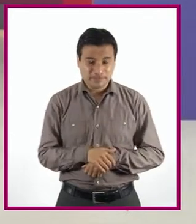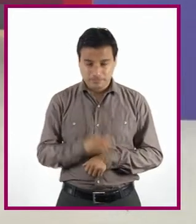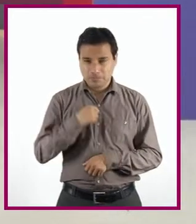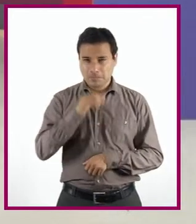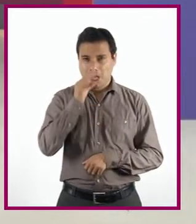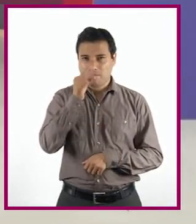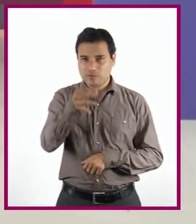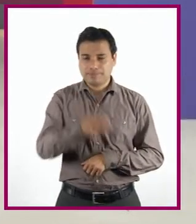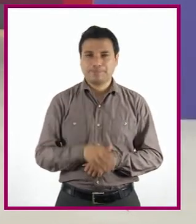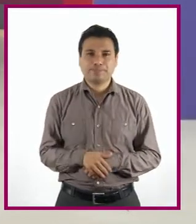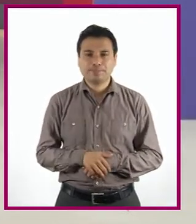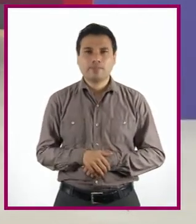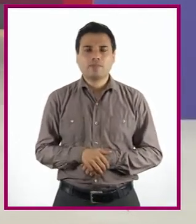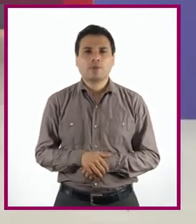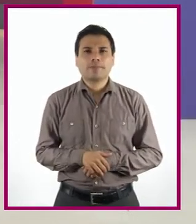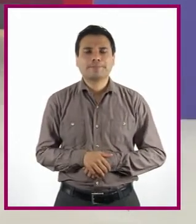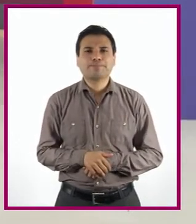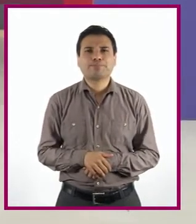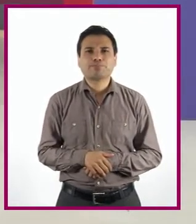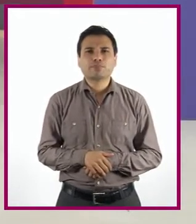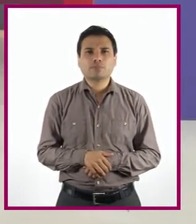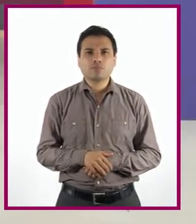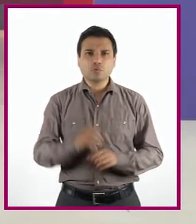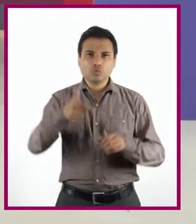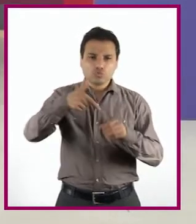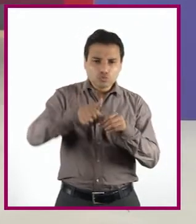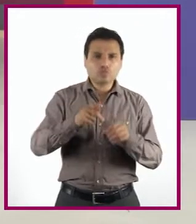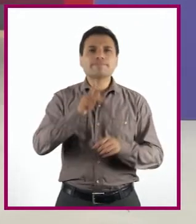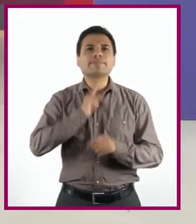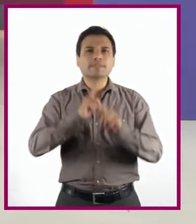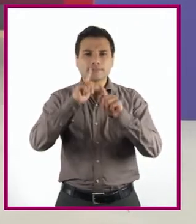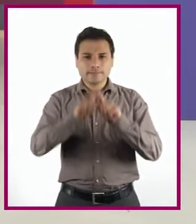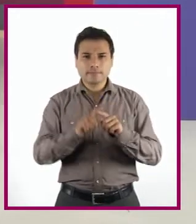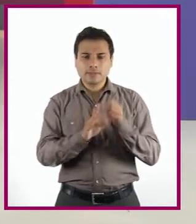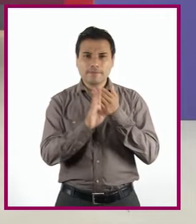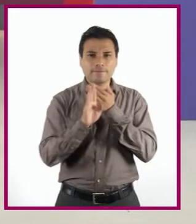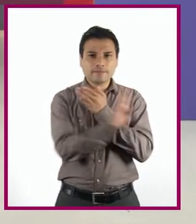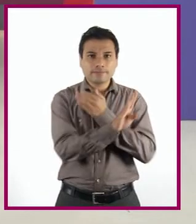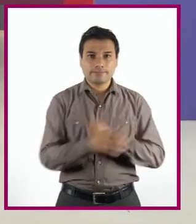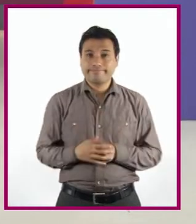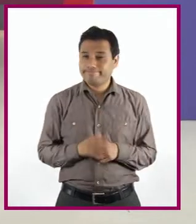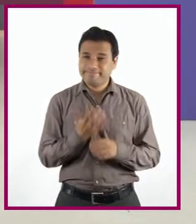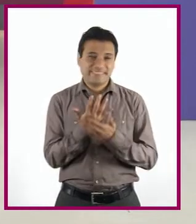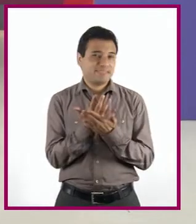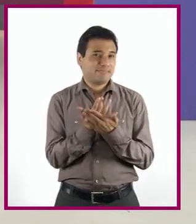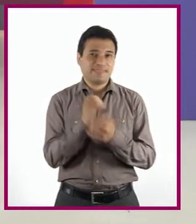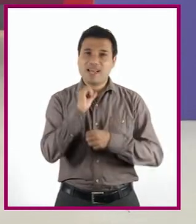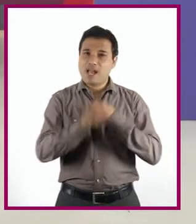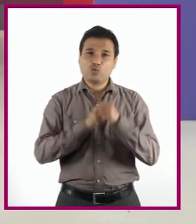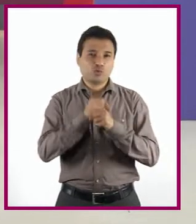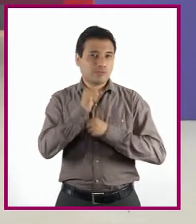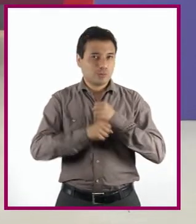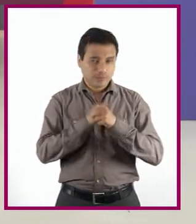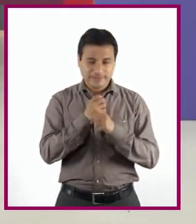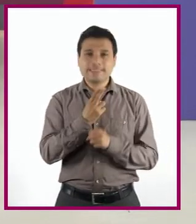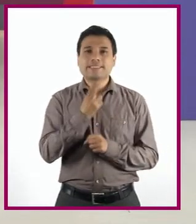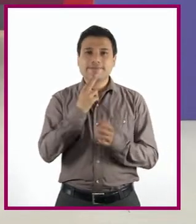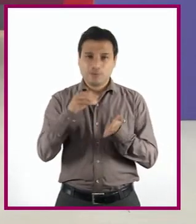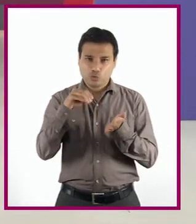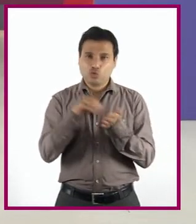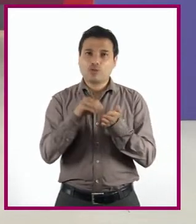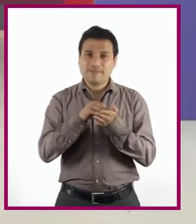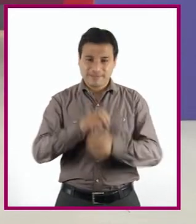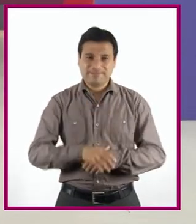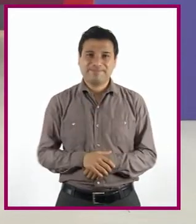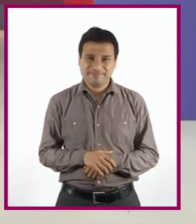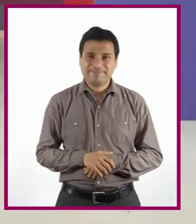mencionar que para alejarse de los combustibles fósiles se necesitarán años y décadas. El carbón, el